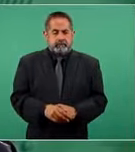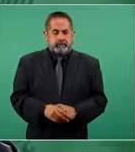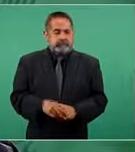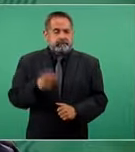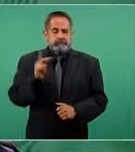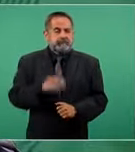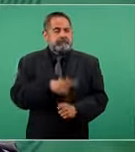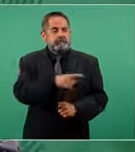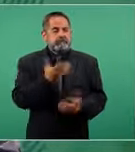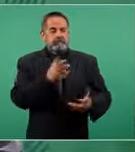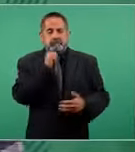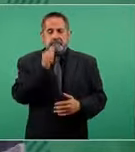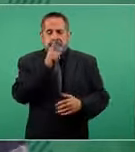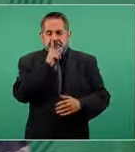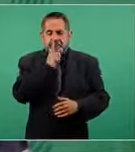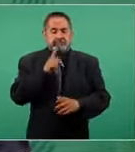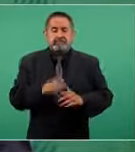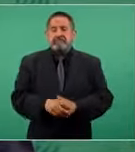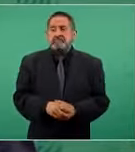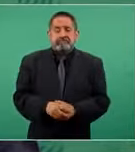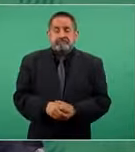Pero no,